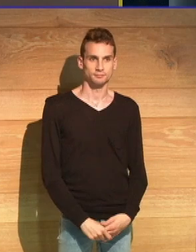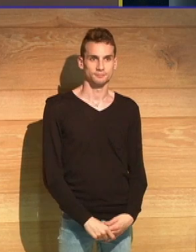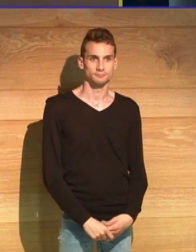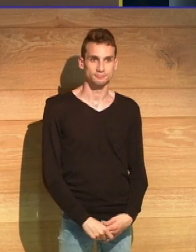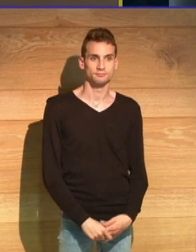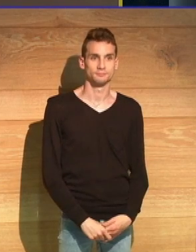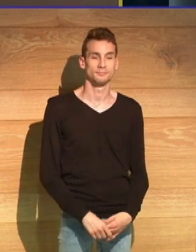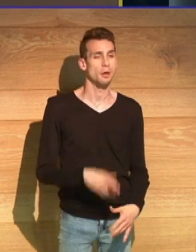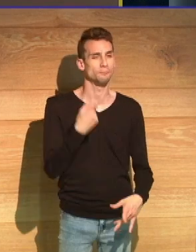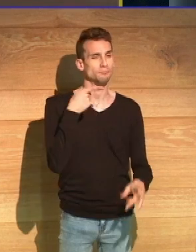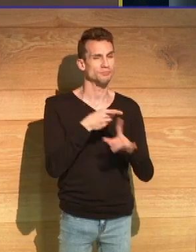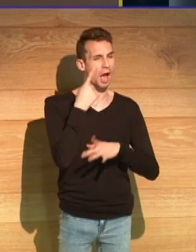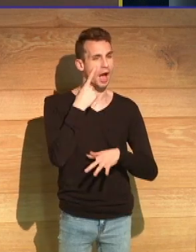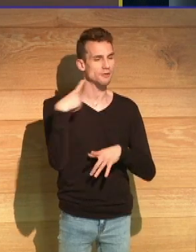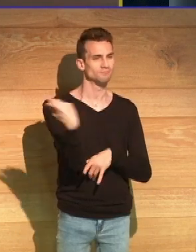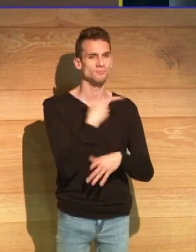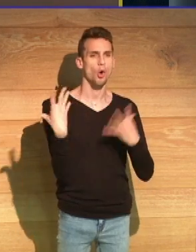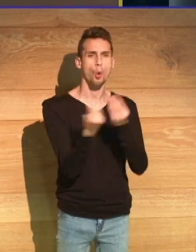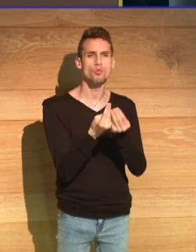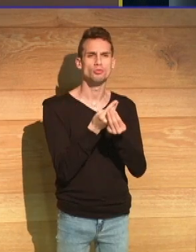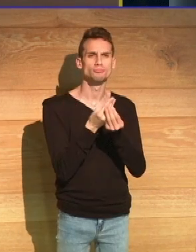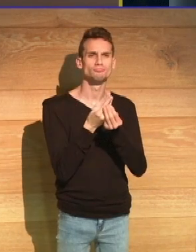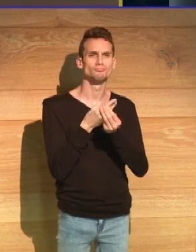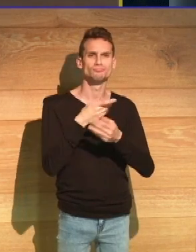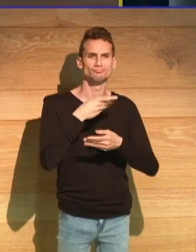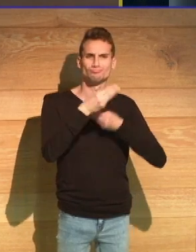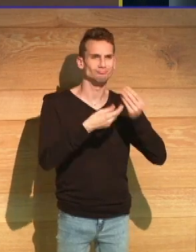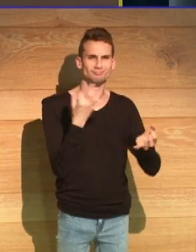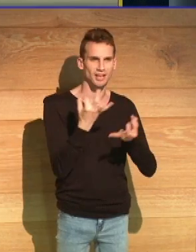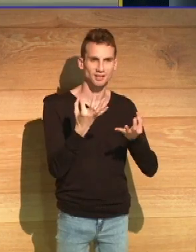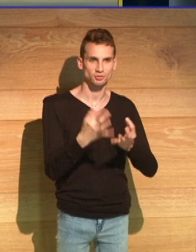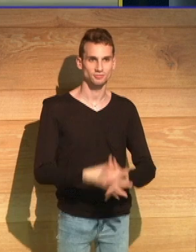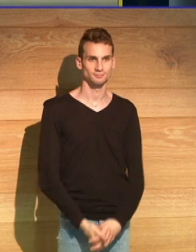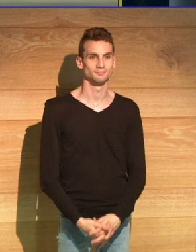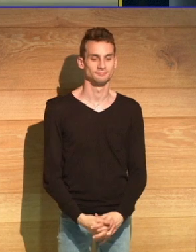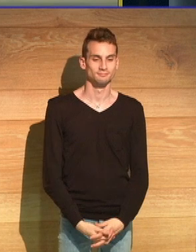para ver qué hacemos juntos. Y voy a callar ahorita.